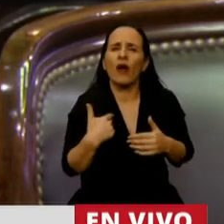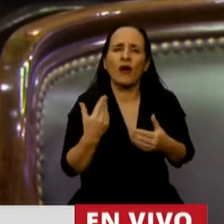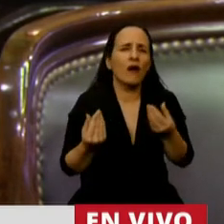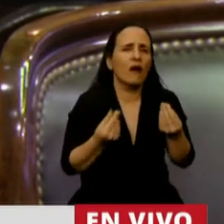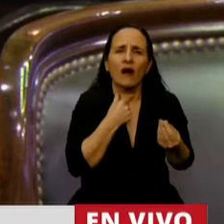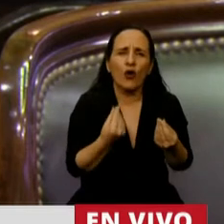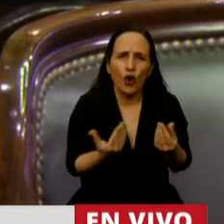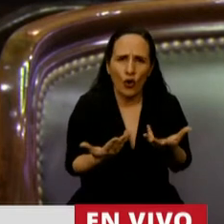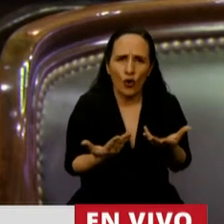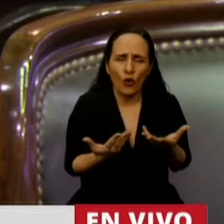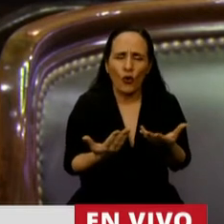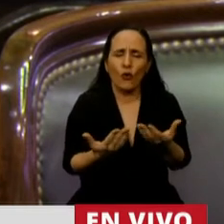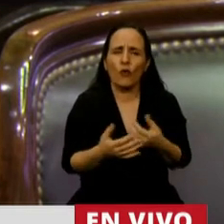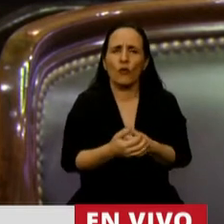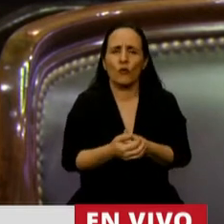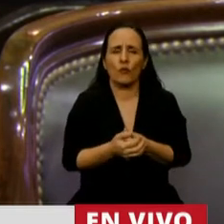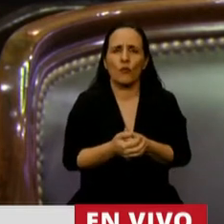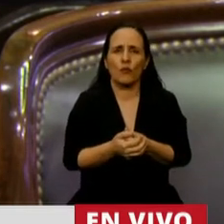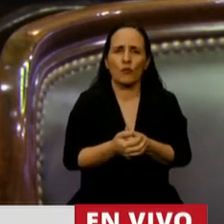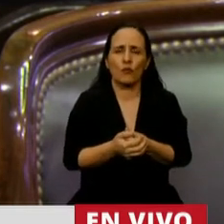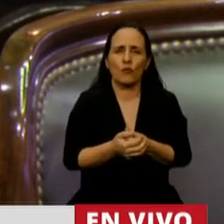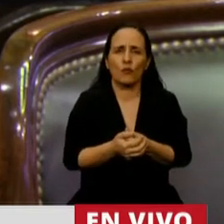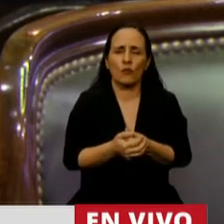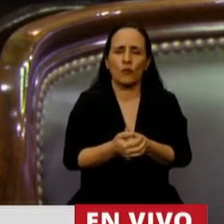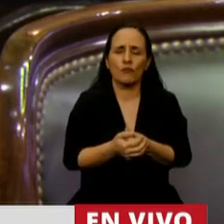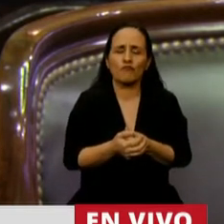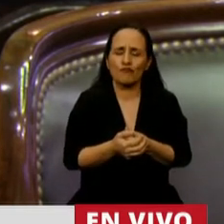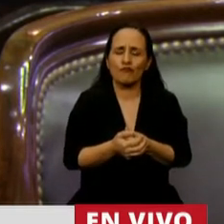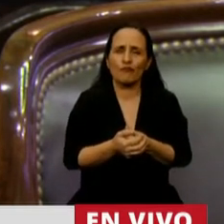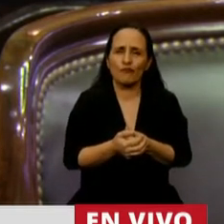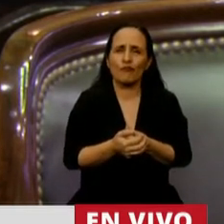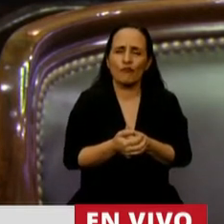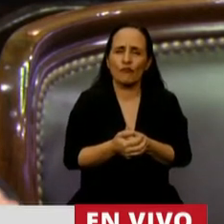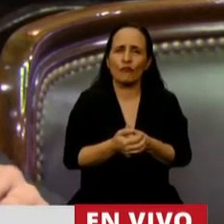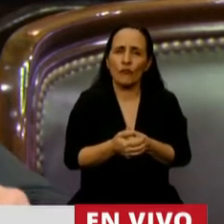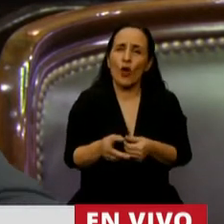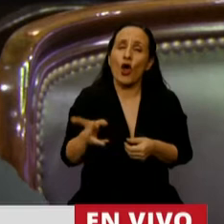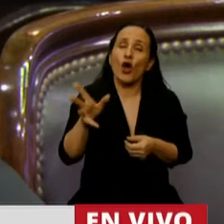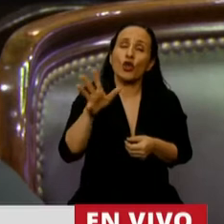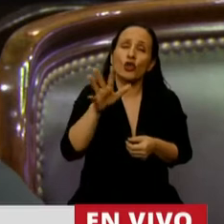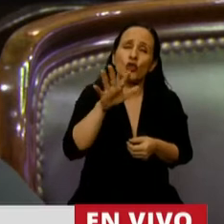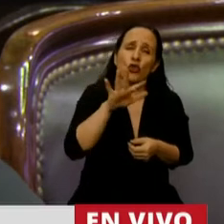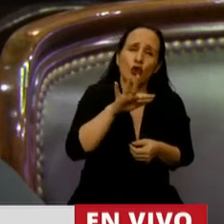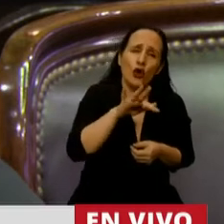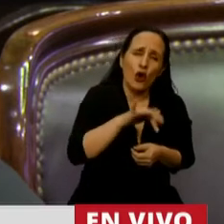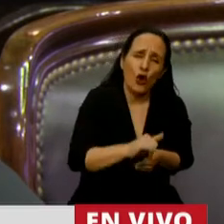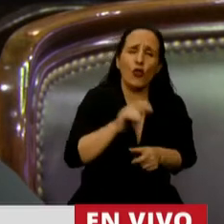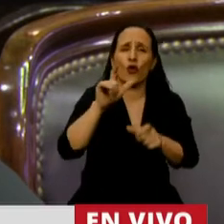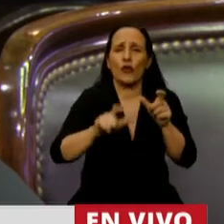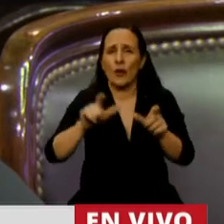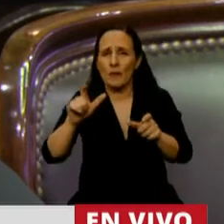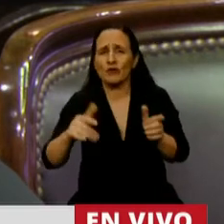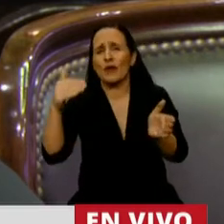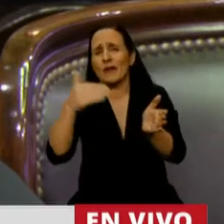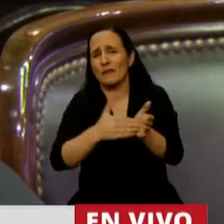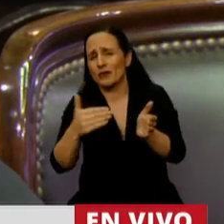en el que, en definitiva, el esfuerzo que todos los días realizan millones de argentinos